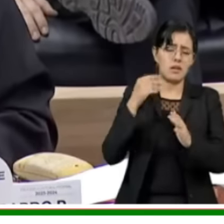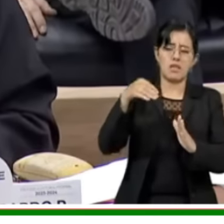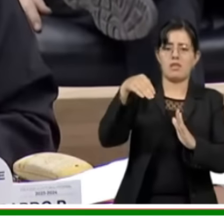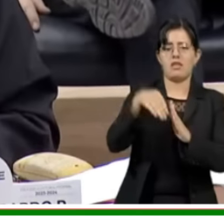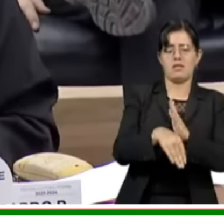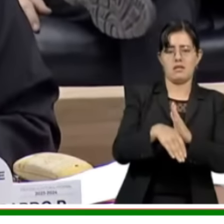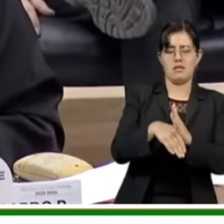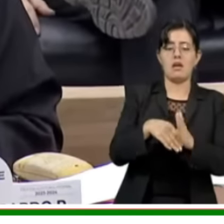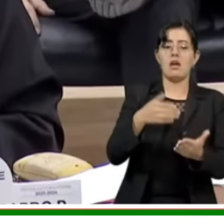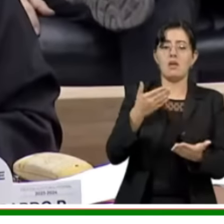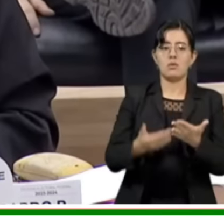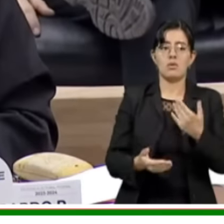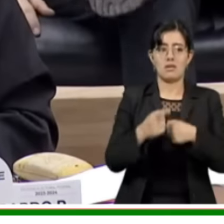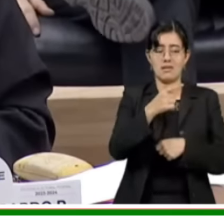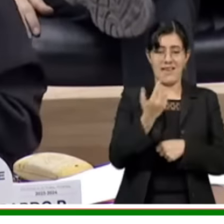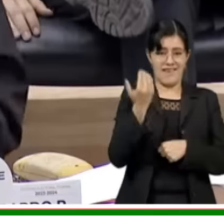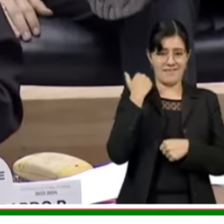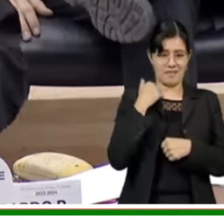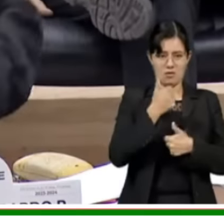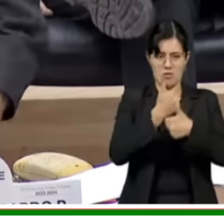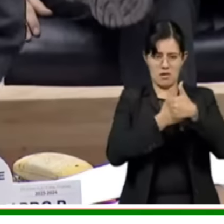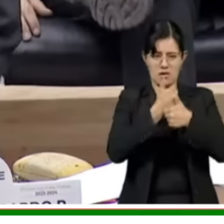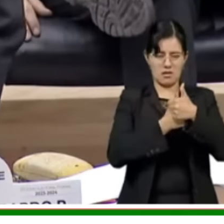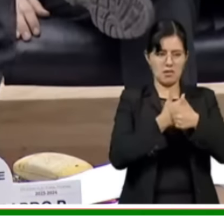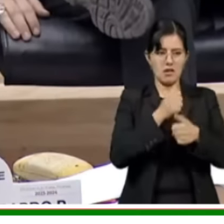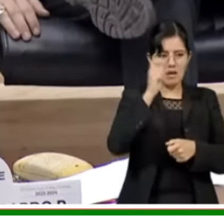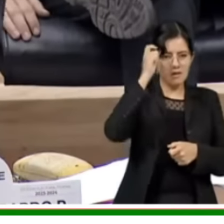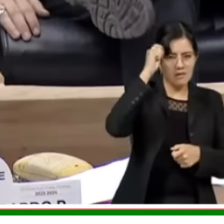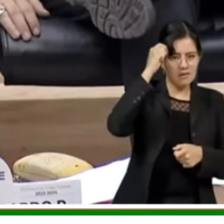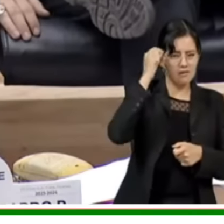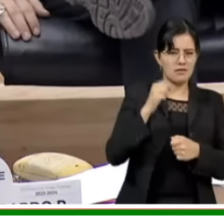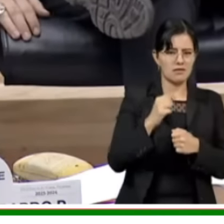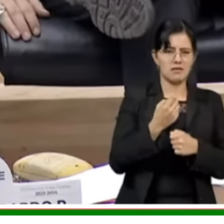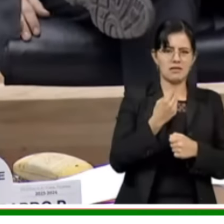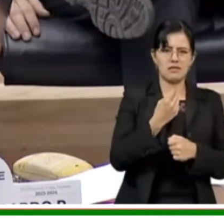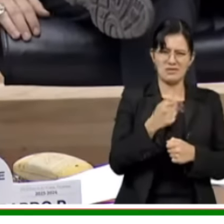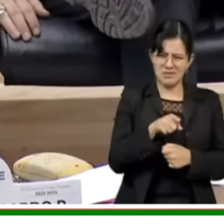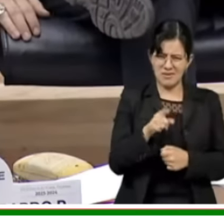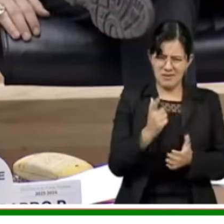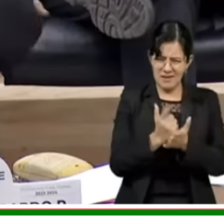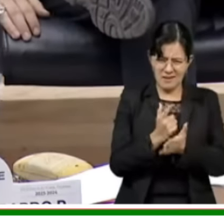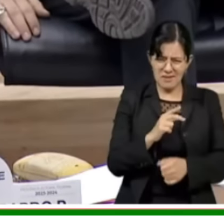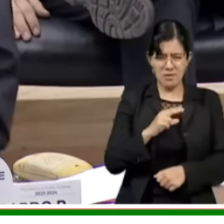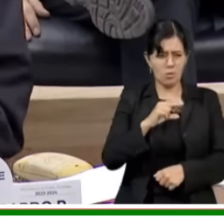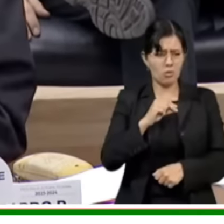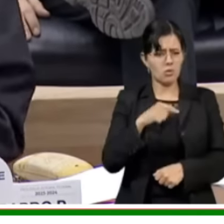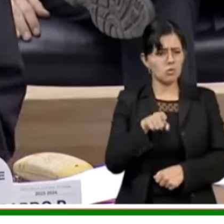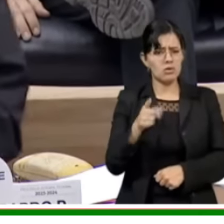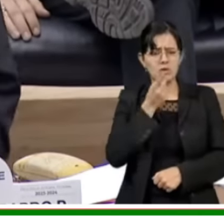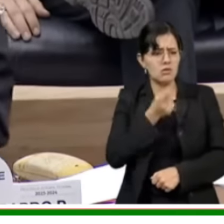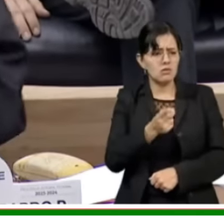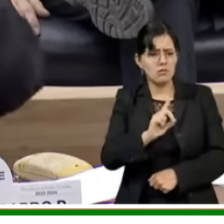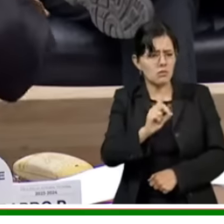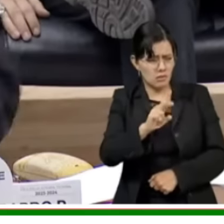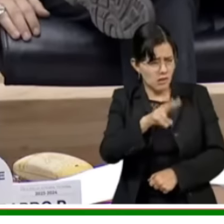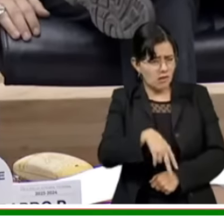hoy sirven a sus opresores y quieren sacarle las castañas del fuego no Verdad que no es muy grave no Verdad que no dijeron no